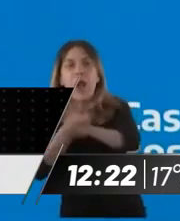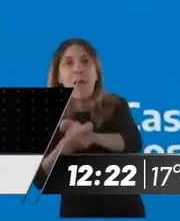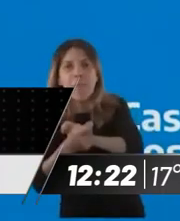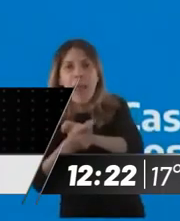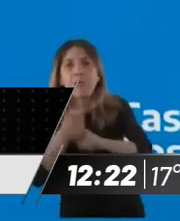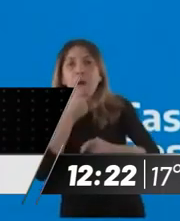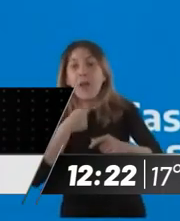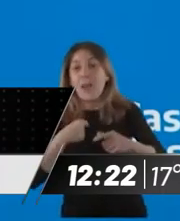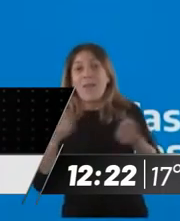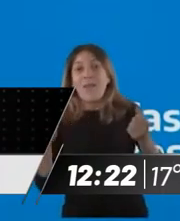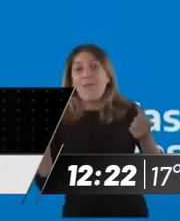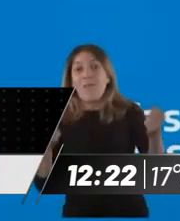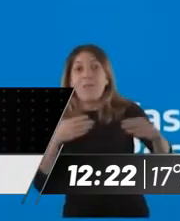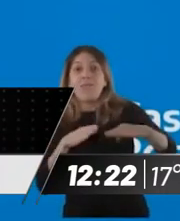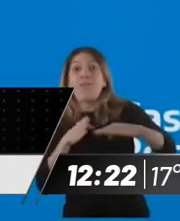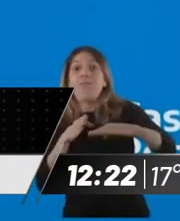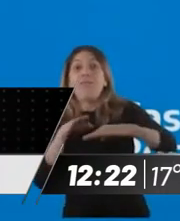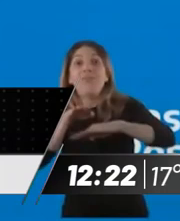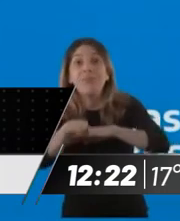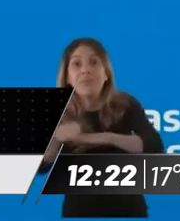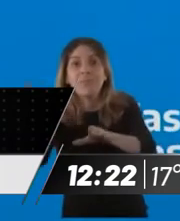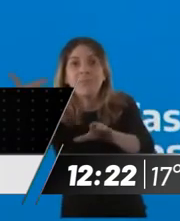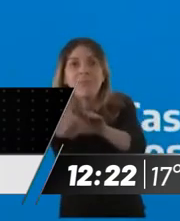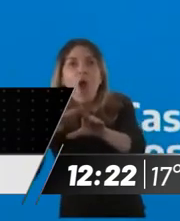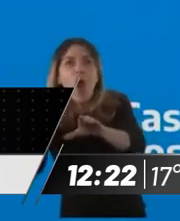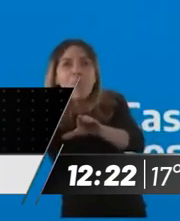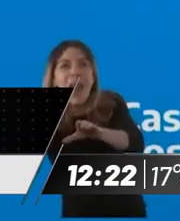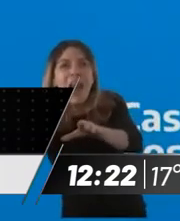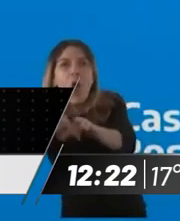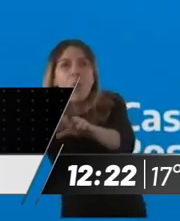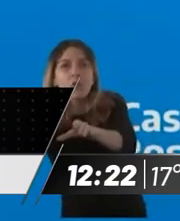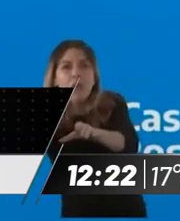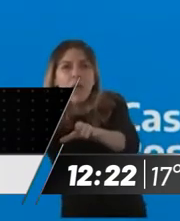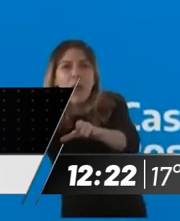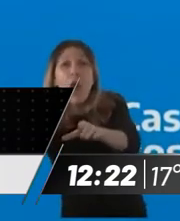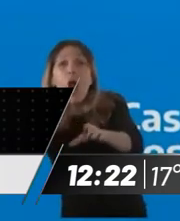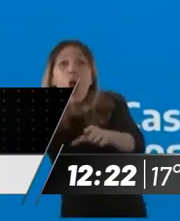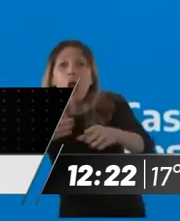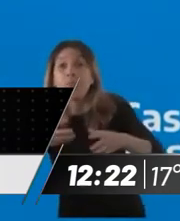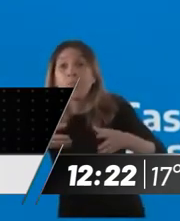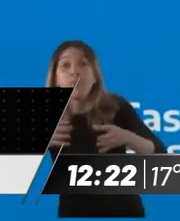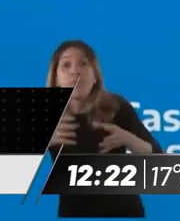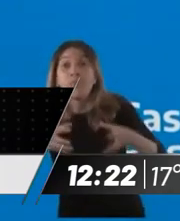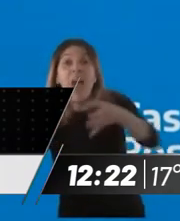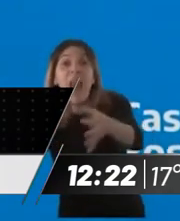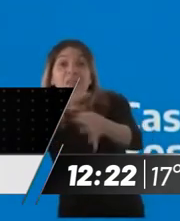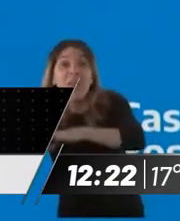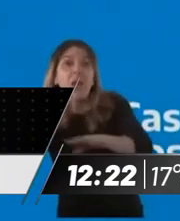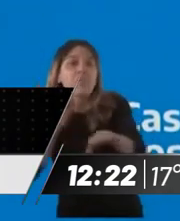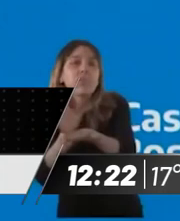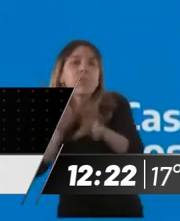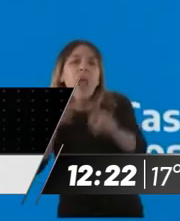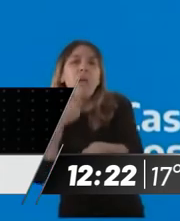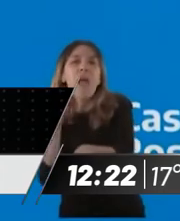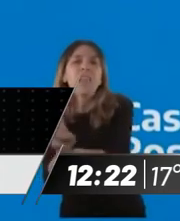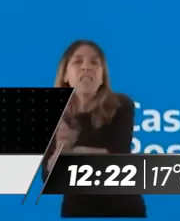cargar combustible o para revender combustible, es un tema que tiene que ver con cuestiones casi, te diría, de seguridad, digamos, que tiene